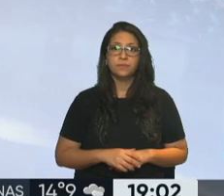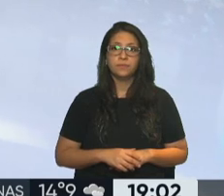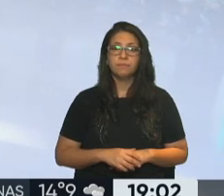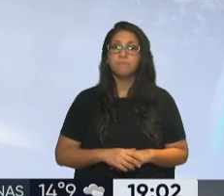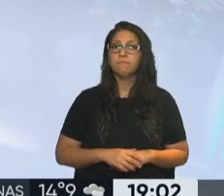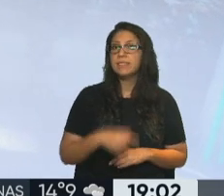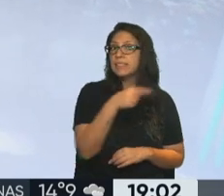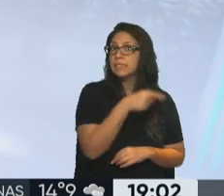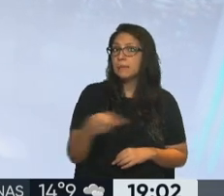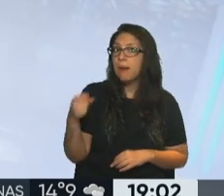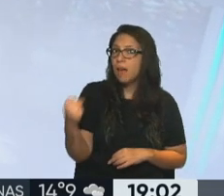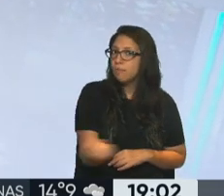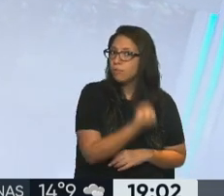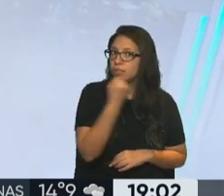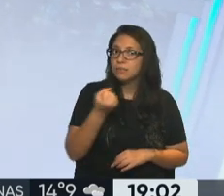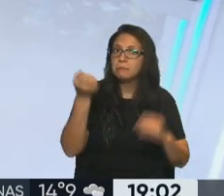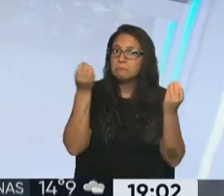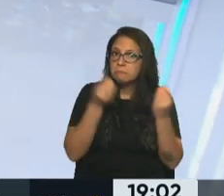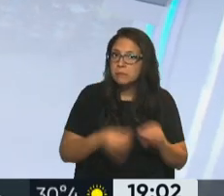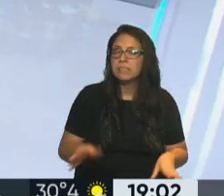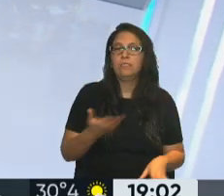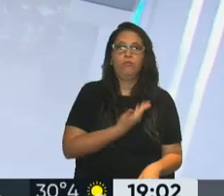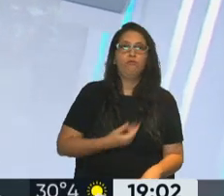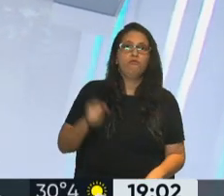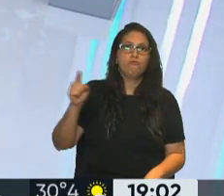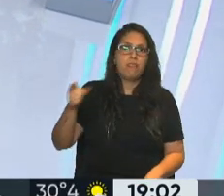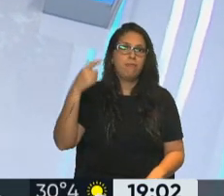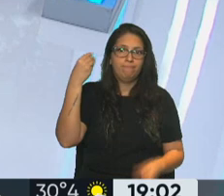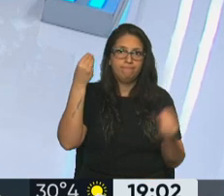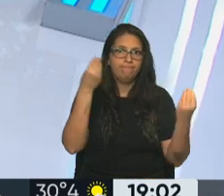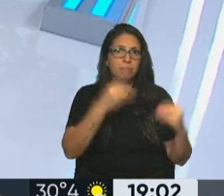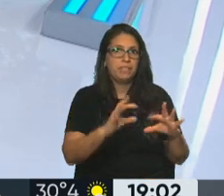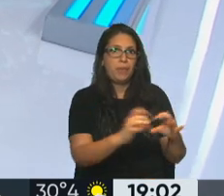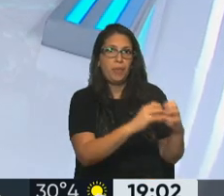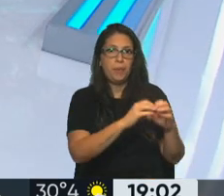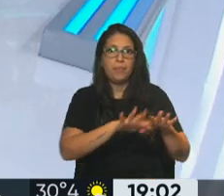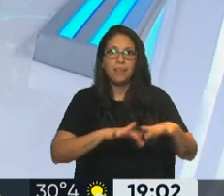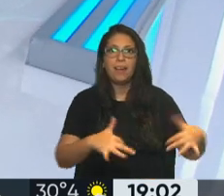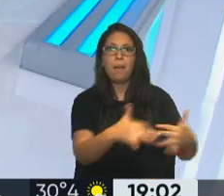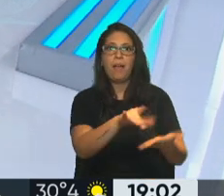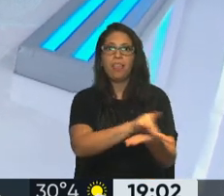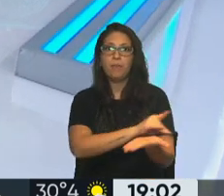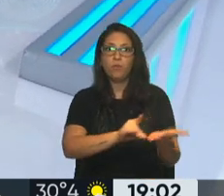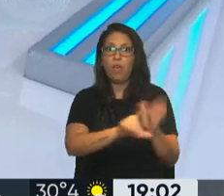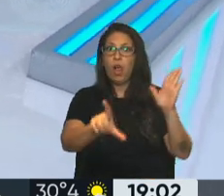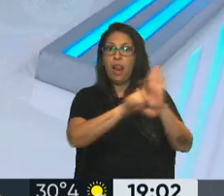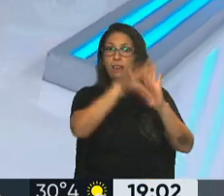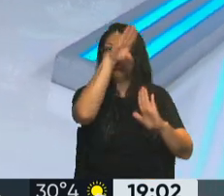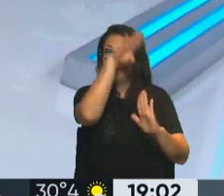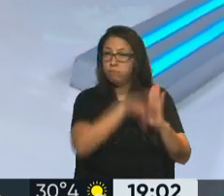comienza una semana clave para el gobierno con el debate en la cámara baja en la cámara de diputados de la ley